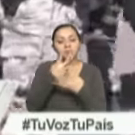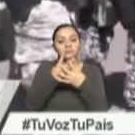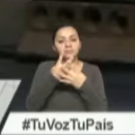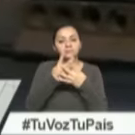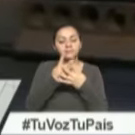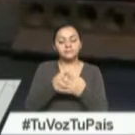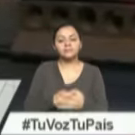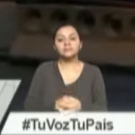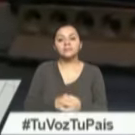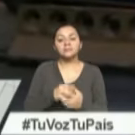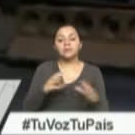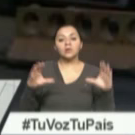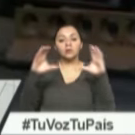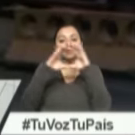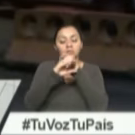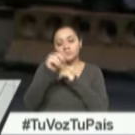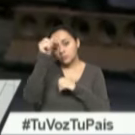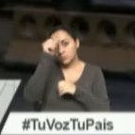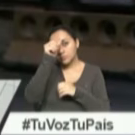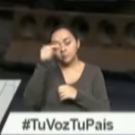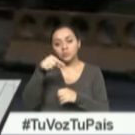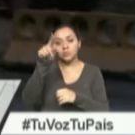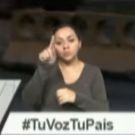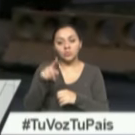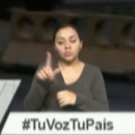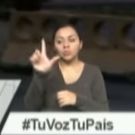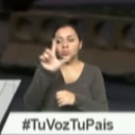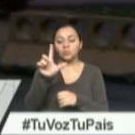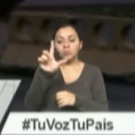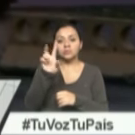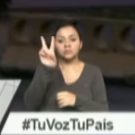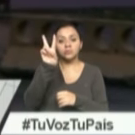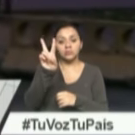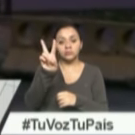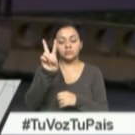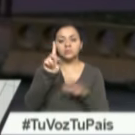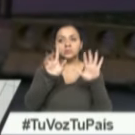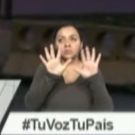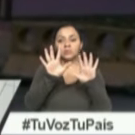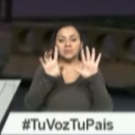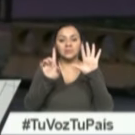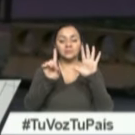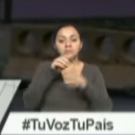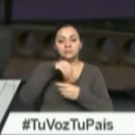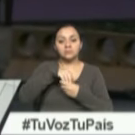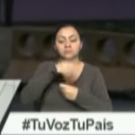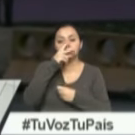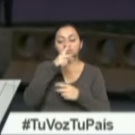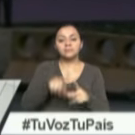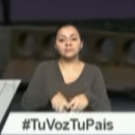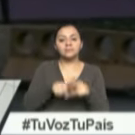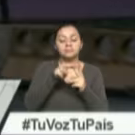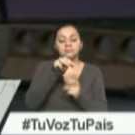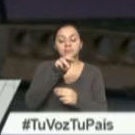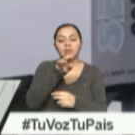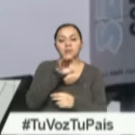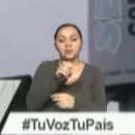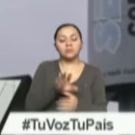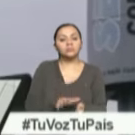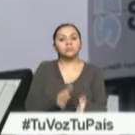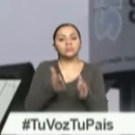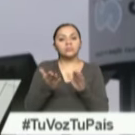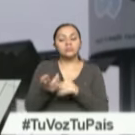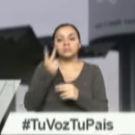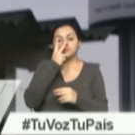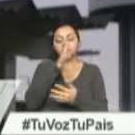Vista. En la noche del domingo 1 al lunes 2, otros 56 internos de la cárcel Anísio Jobim de Manaus perdieron la vida en un